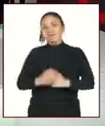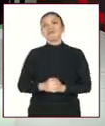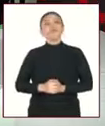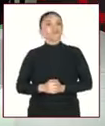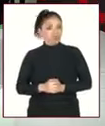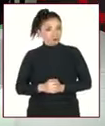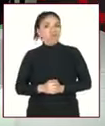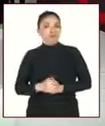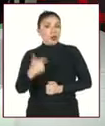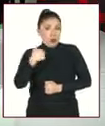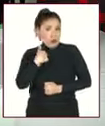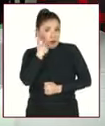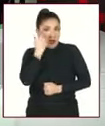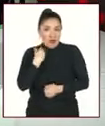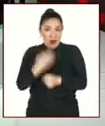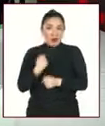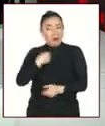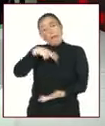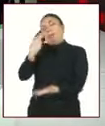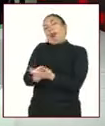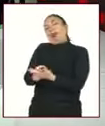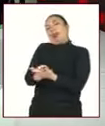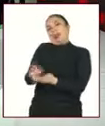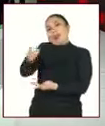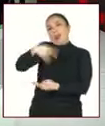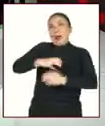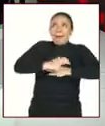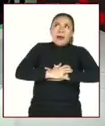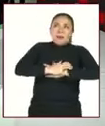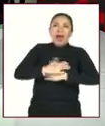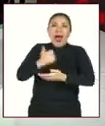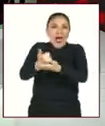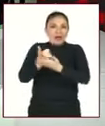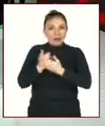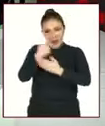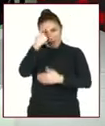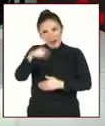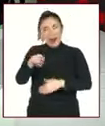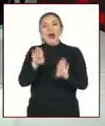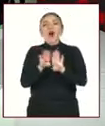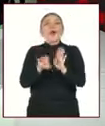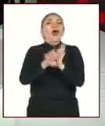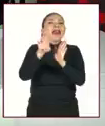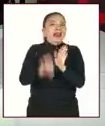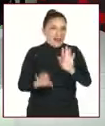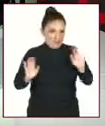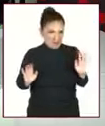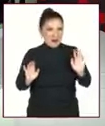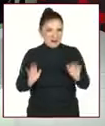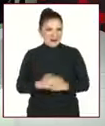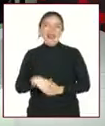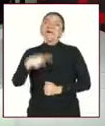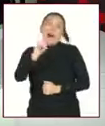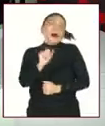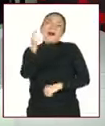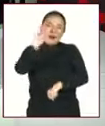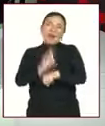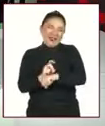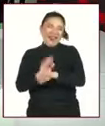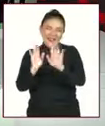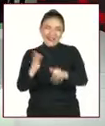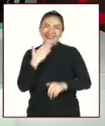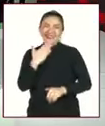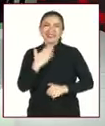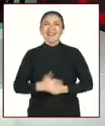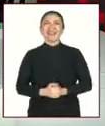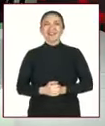podría desmayarme sin problema y para que hagan el RCP, para que se ejemplifique muy bien, sí, pero claro. En otra ocasión. En otra ocasión.